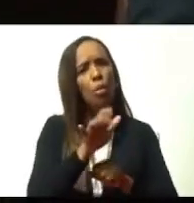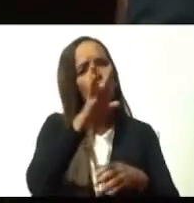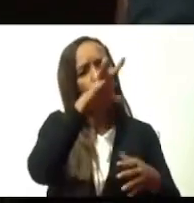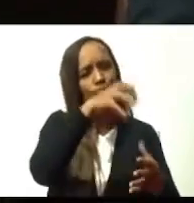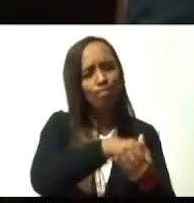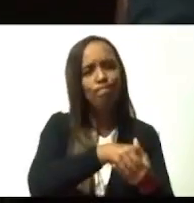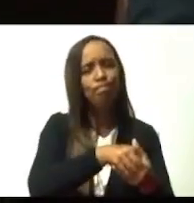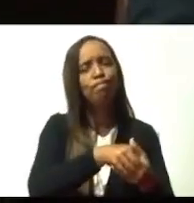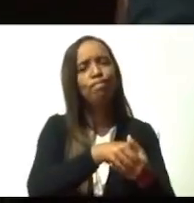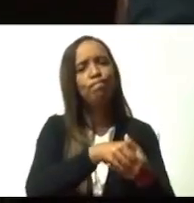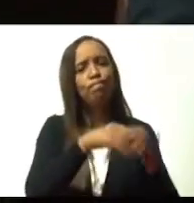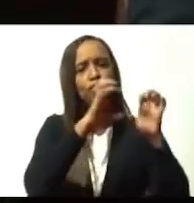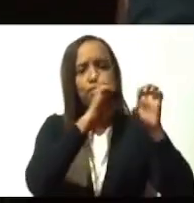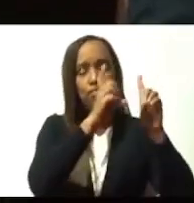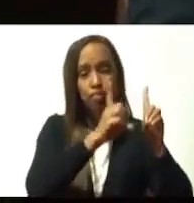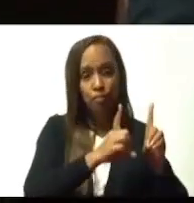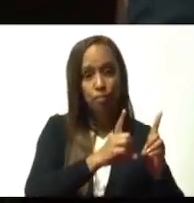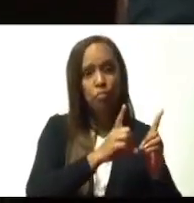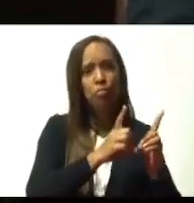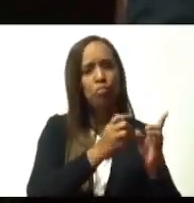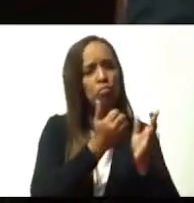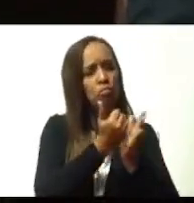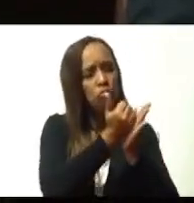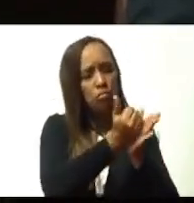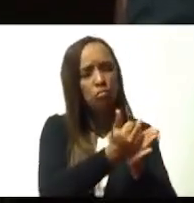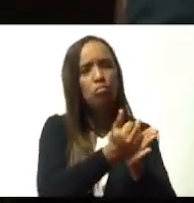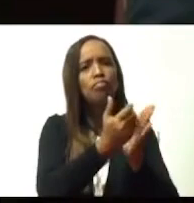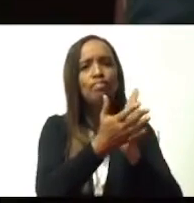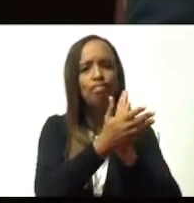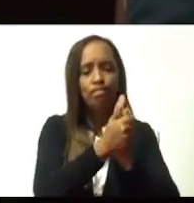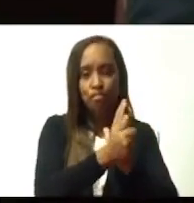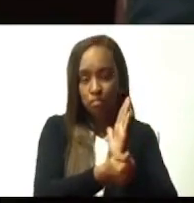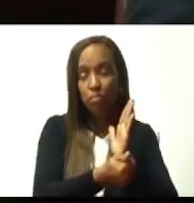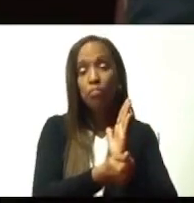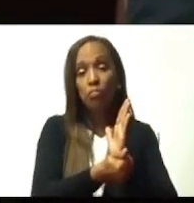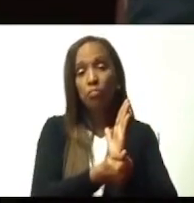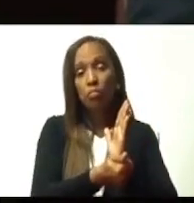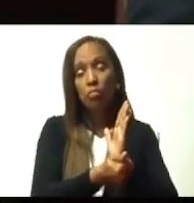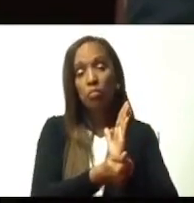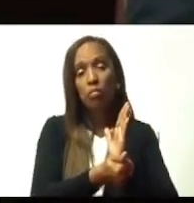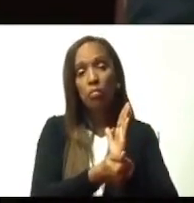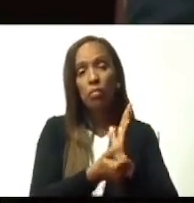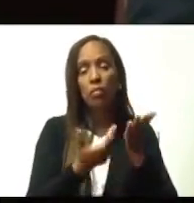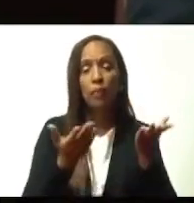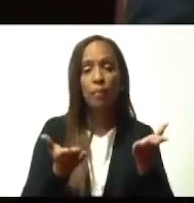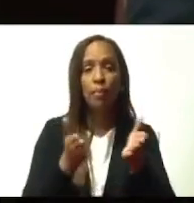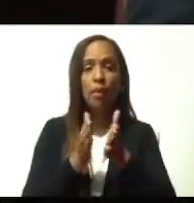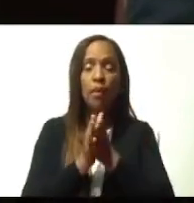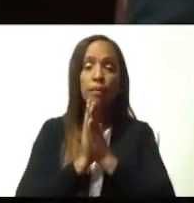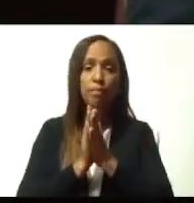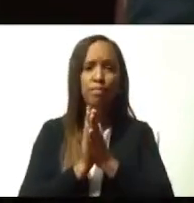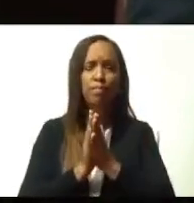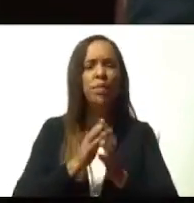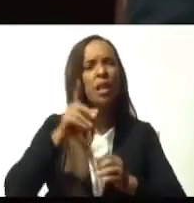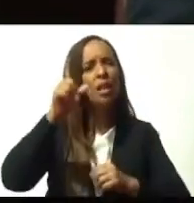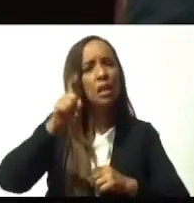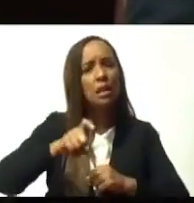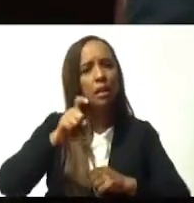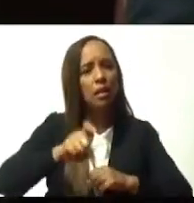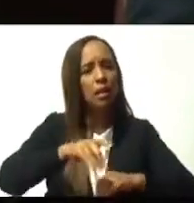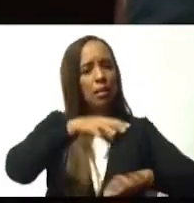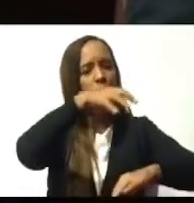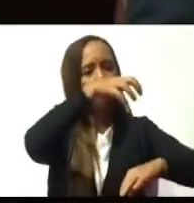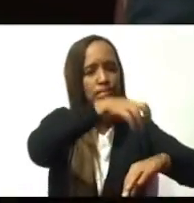marco de los nuevos avances y la nueva técnica. Por eso solicitamos estos centros tecnológicos